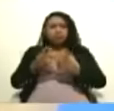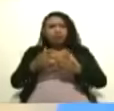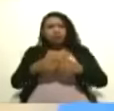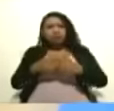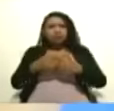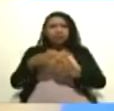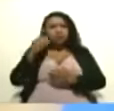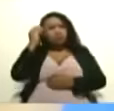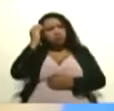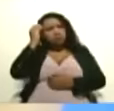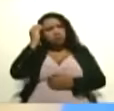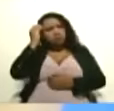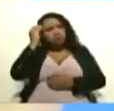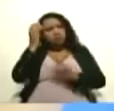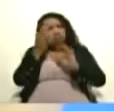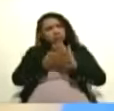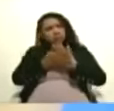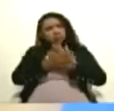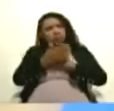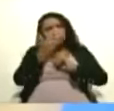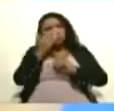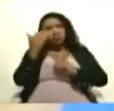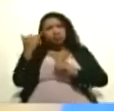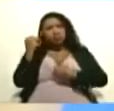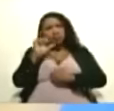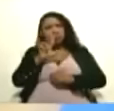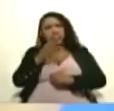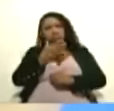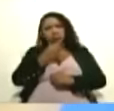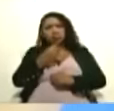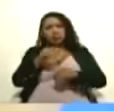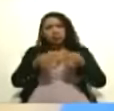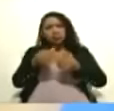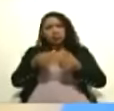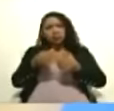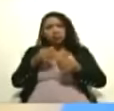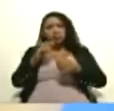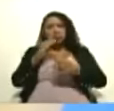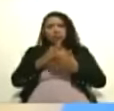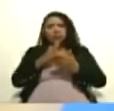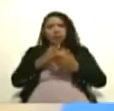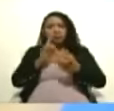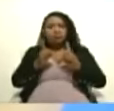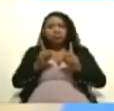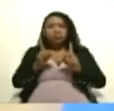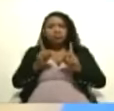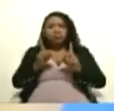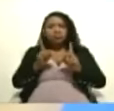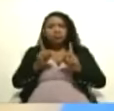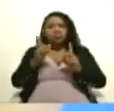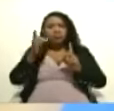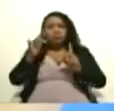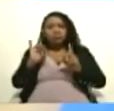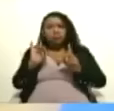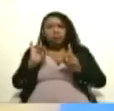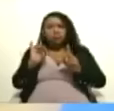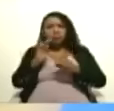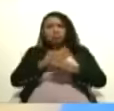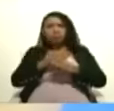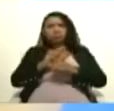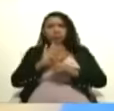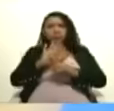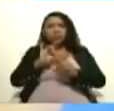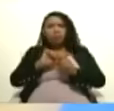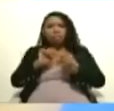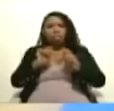necesarias acerca de quienes siempre como los llamaría Augusto mijar siempre tienen que convertirse